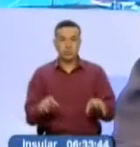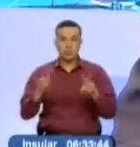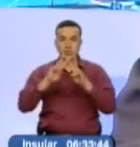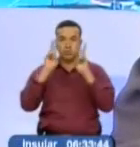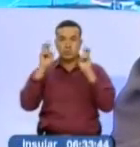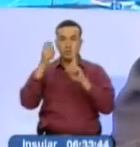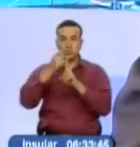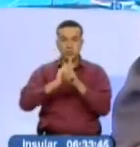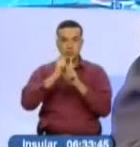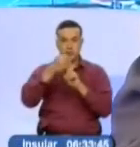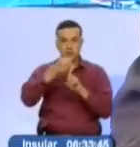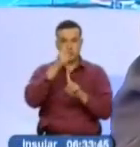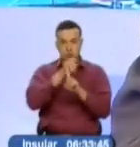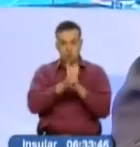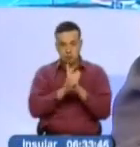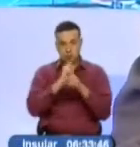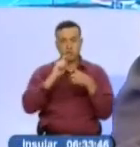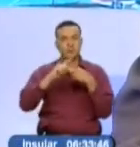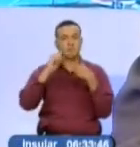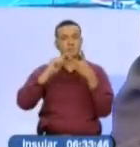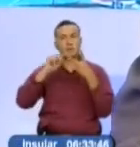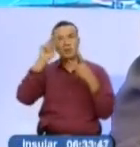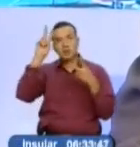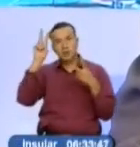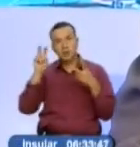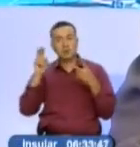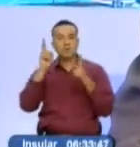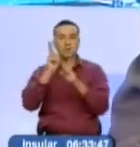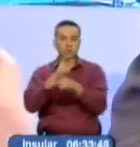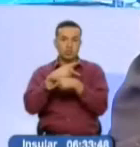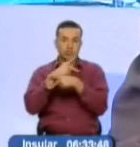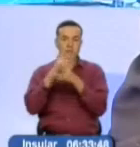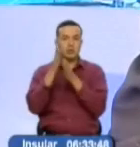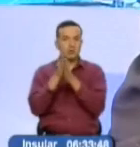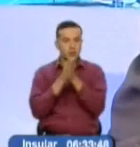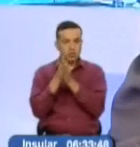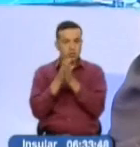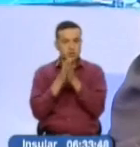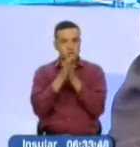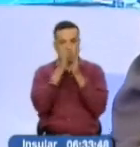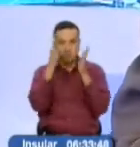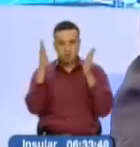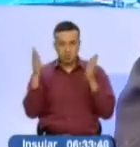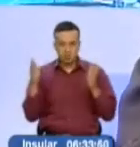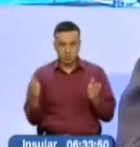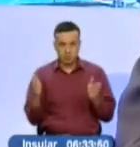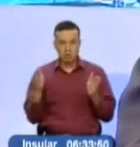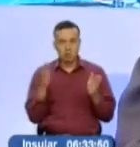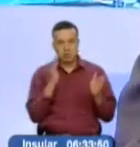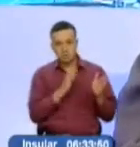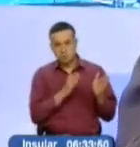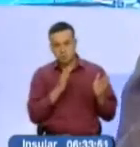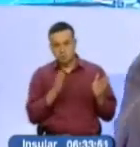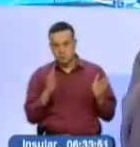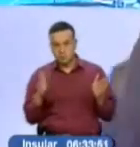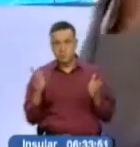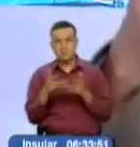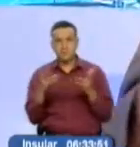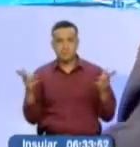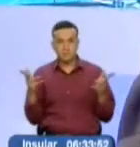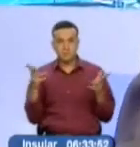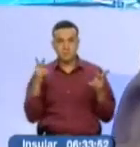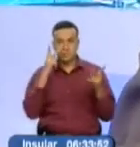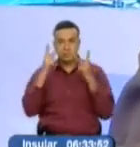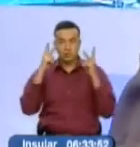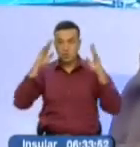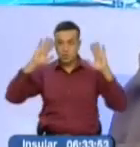sector Bananero eh al sector de la producción del cacao durante un tiempo y así por el estilo Pero eso no hizo la